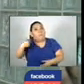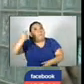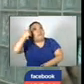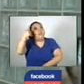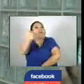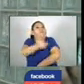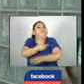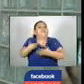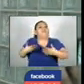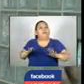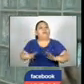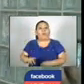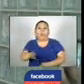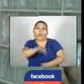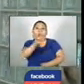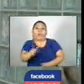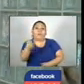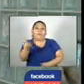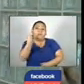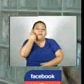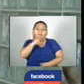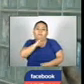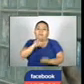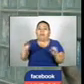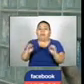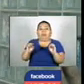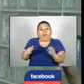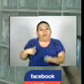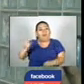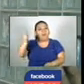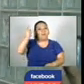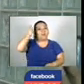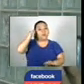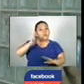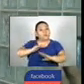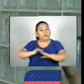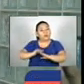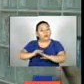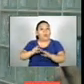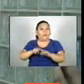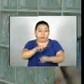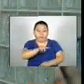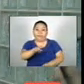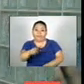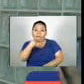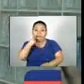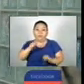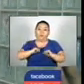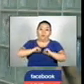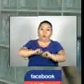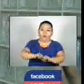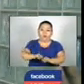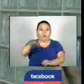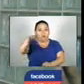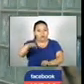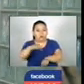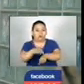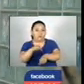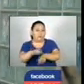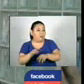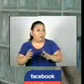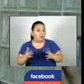está inmune, los que no les ha dado hasta ahorita COVID pero no se han vacunado también creen que son inmunes, pero siguen habiendo fallecidos. Creo que ha llegado el momento de